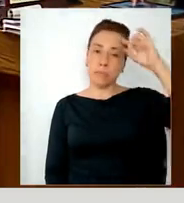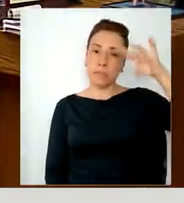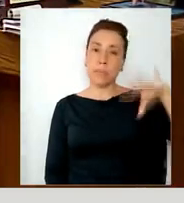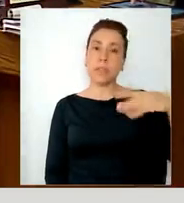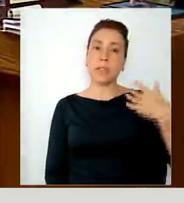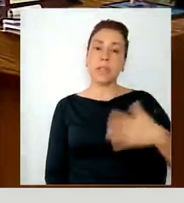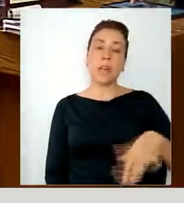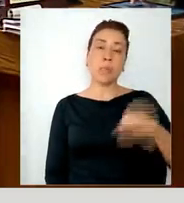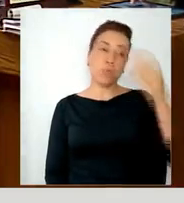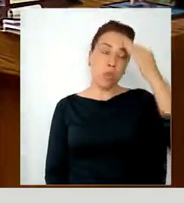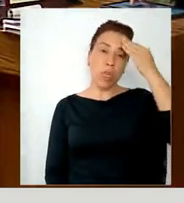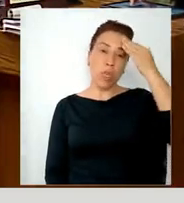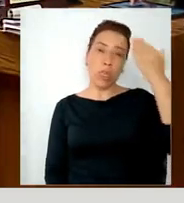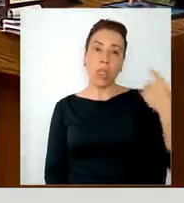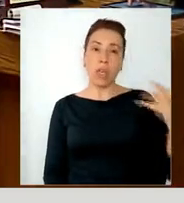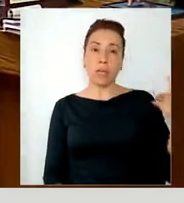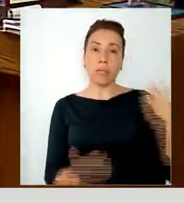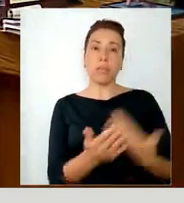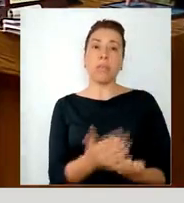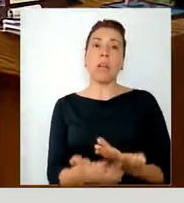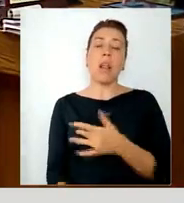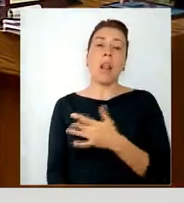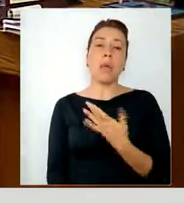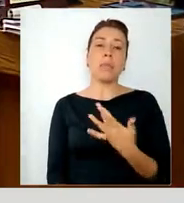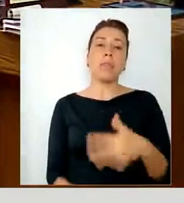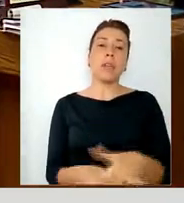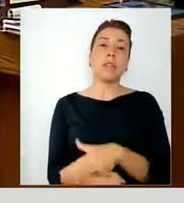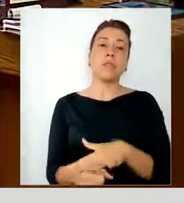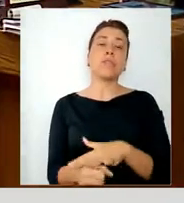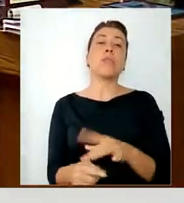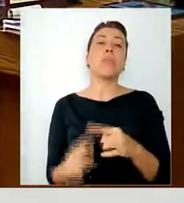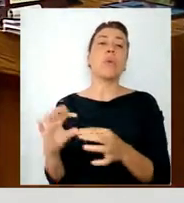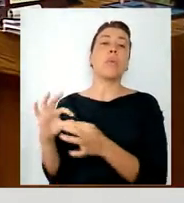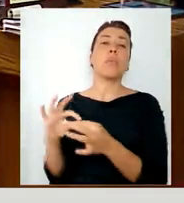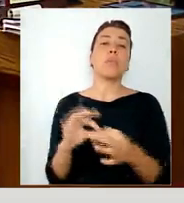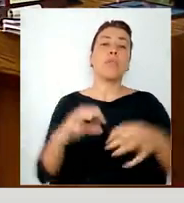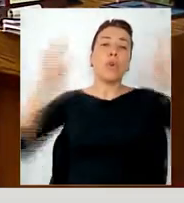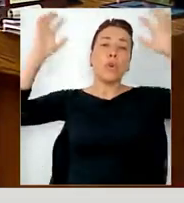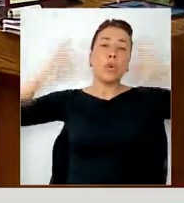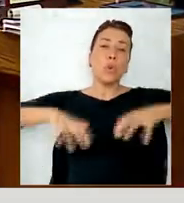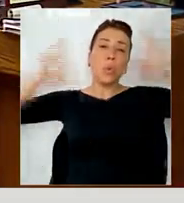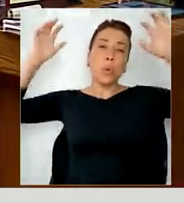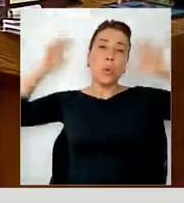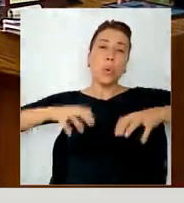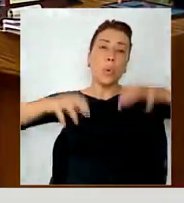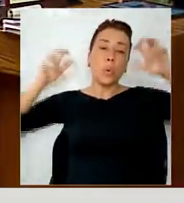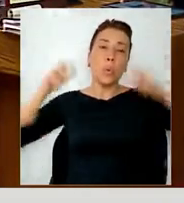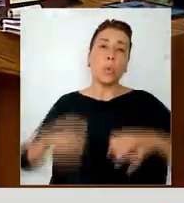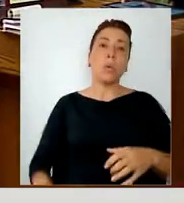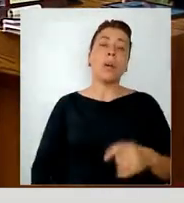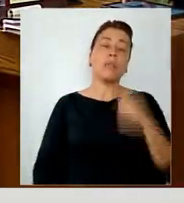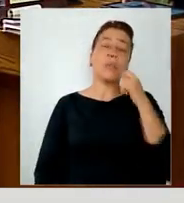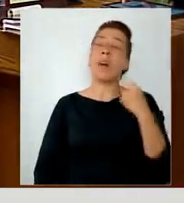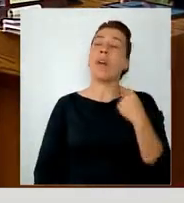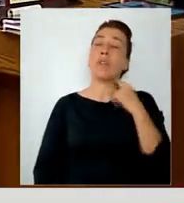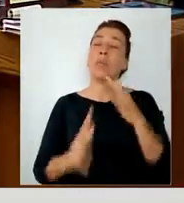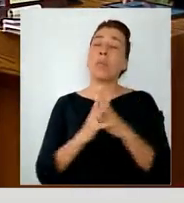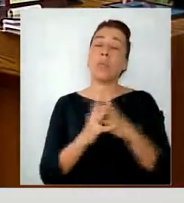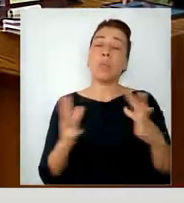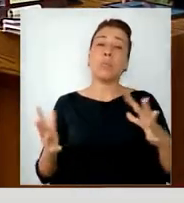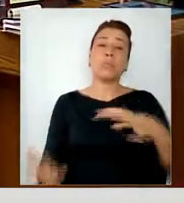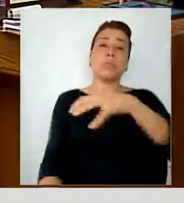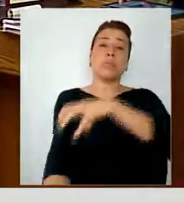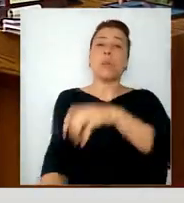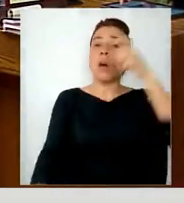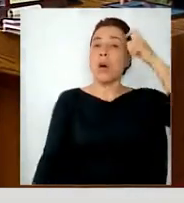los lamentables sucesos que tuvimos a propósito de las lluvias que significaron mucho daño especialmente en la región de o'higgins en